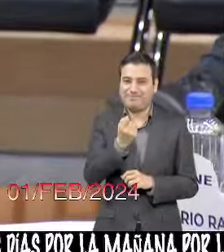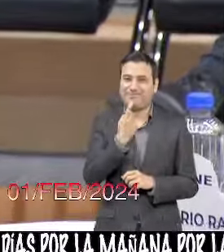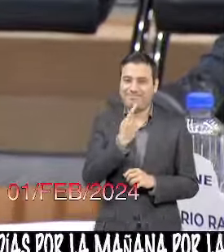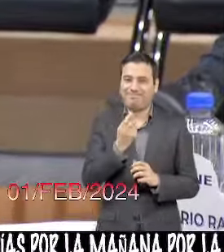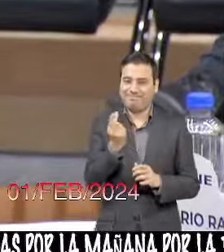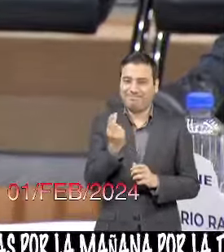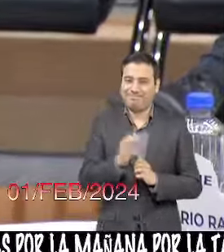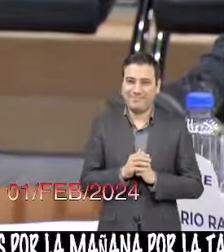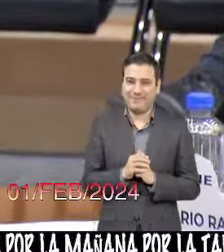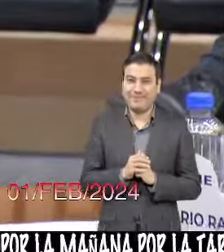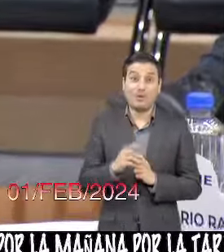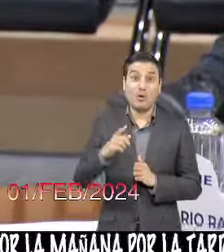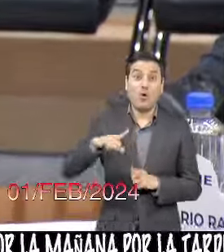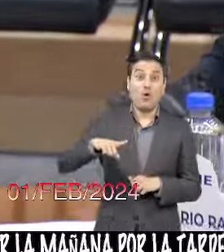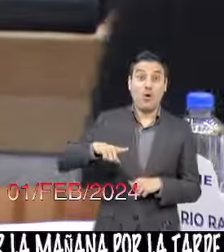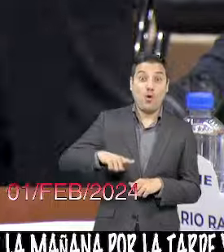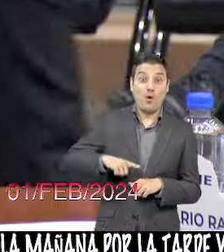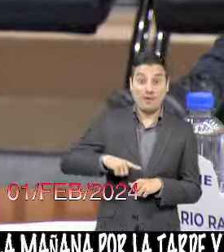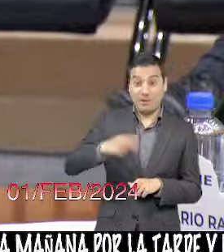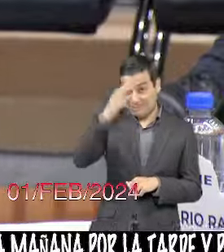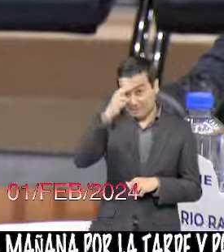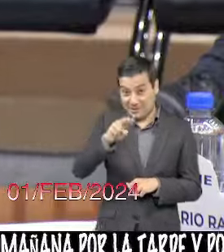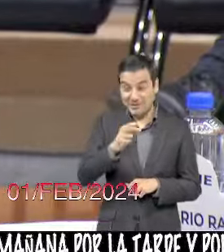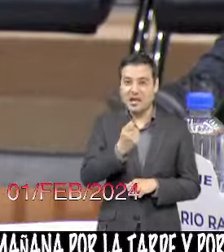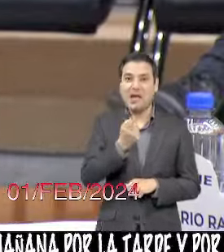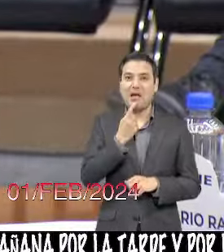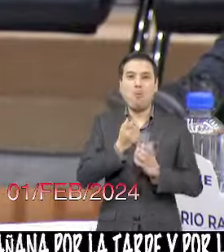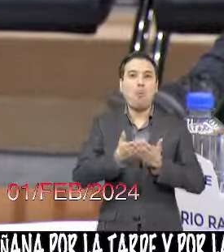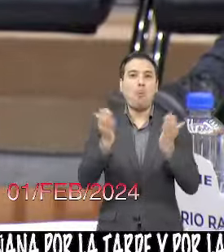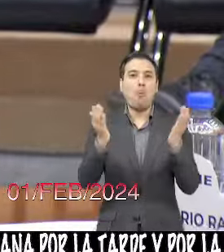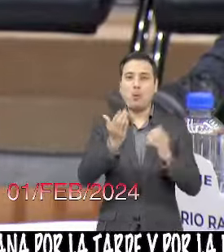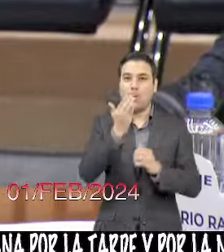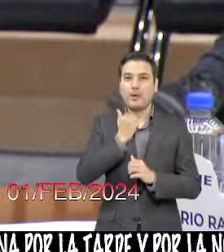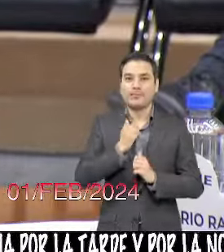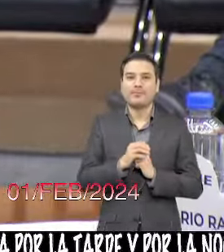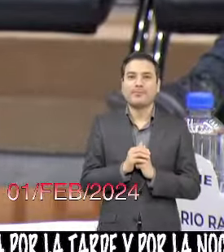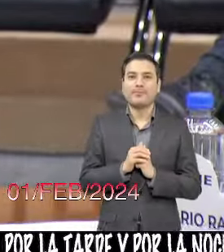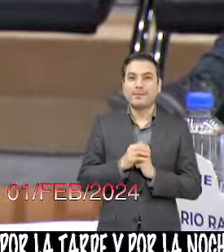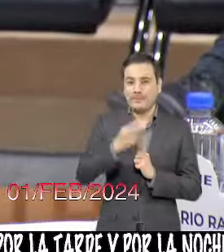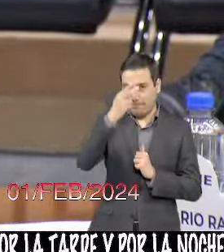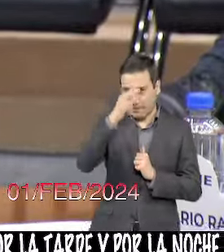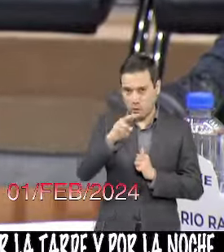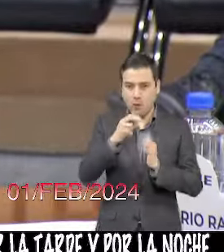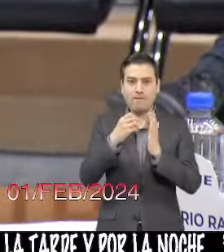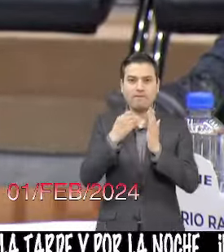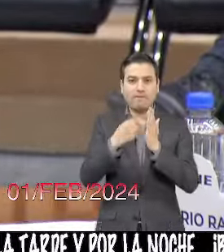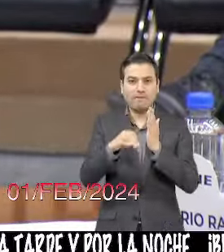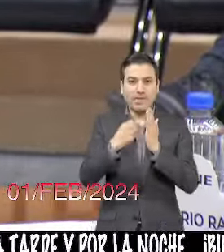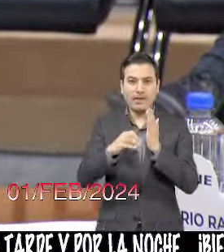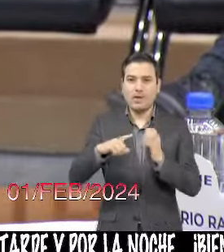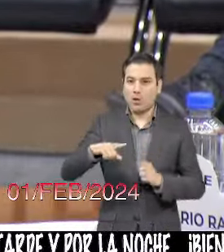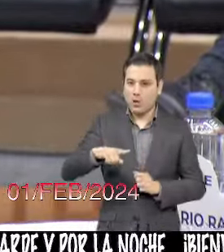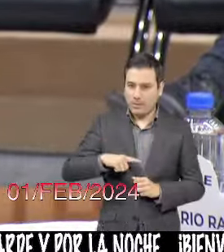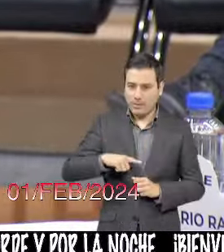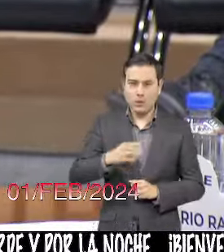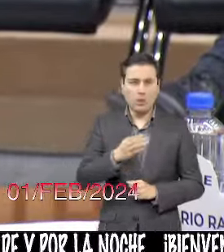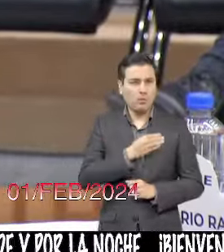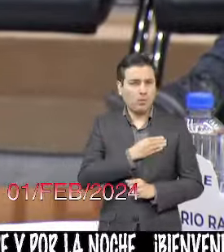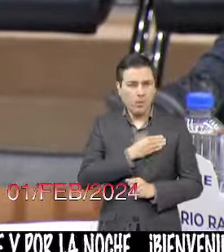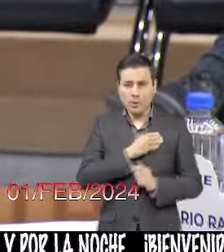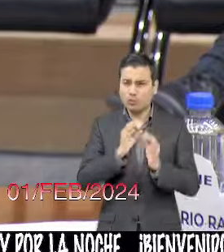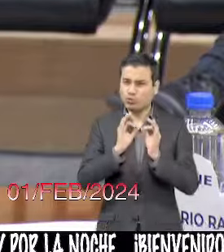en ningún lado. México necesita buenos gobiernos que sí actúen y den